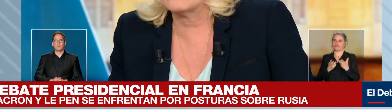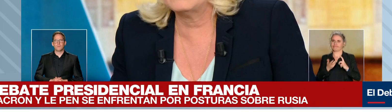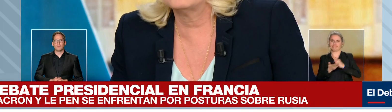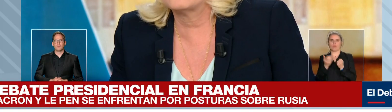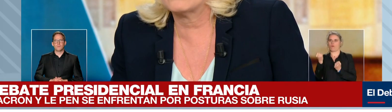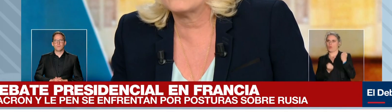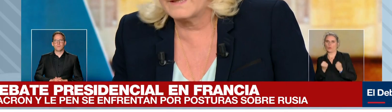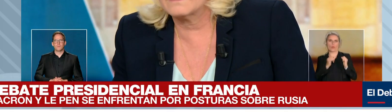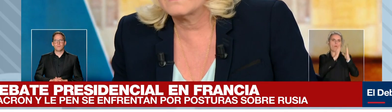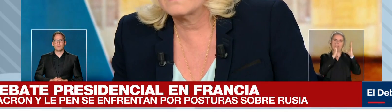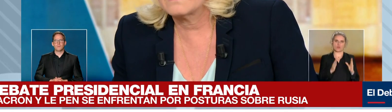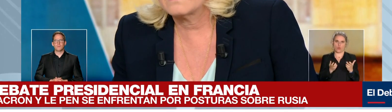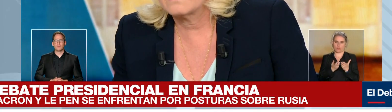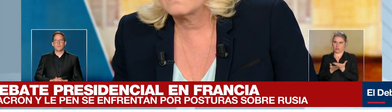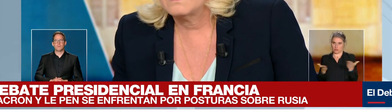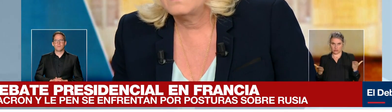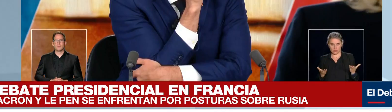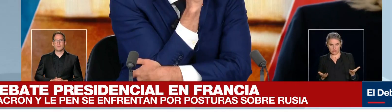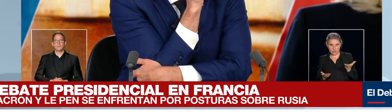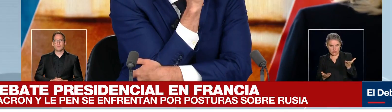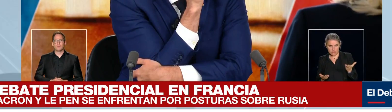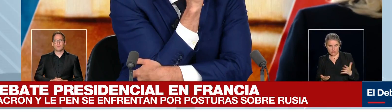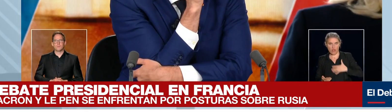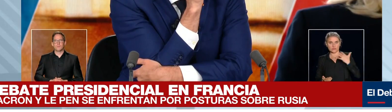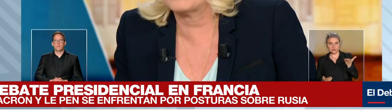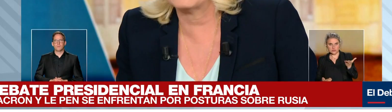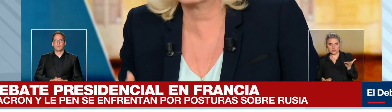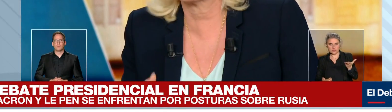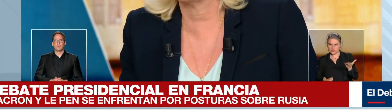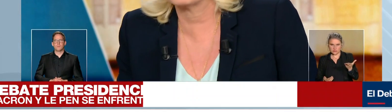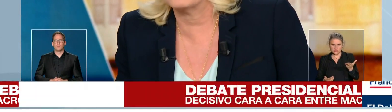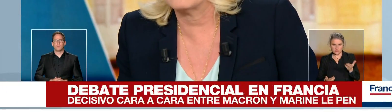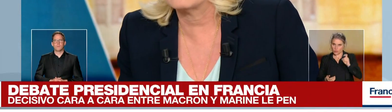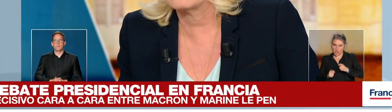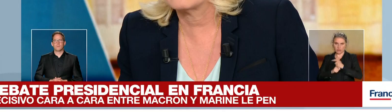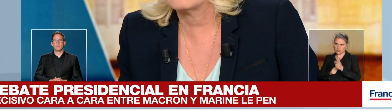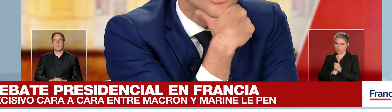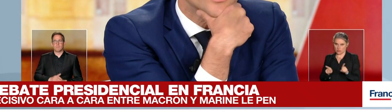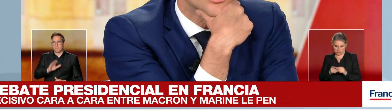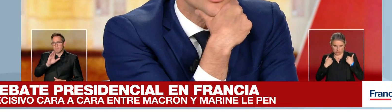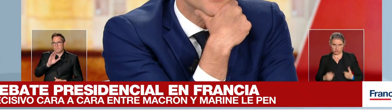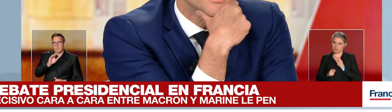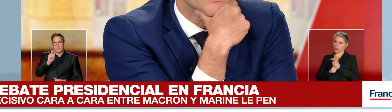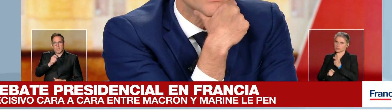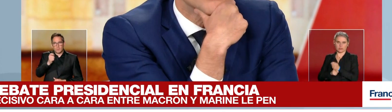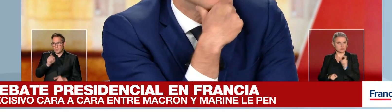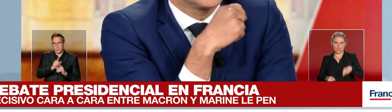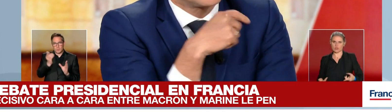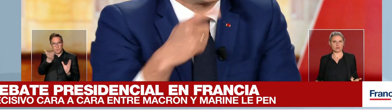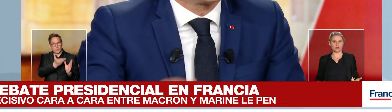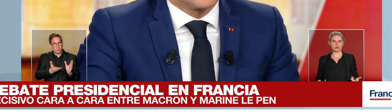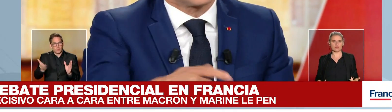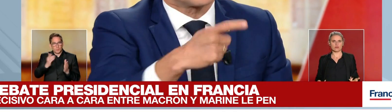franceses para comprar carros o casas y no obtuvieron nada. Y no, no, lo único que tienen que hacer es devolver